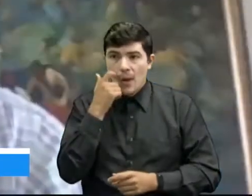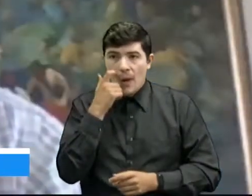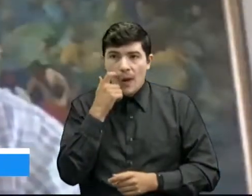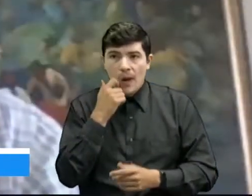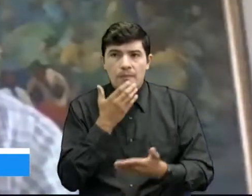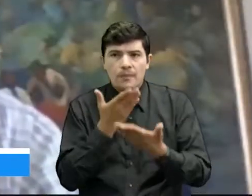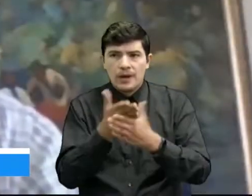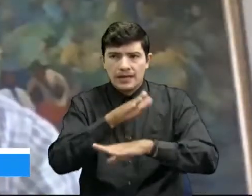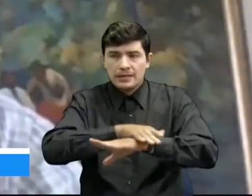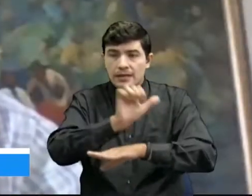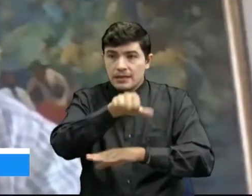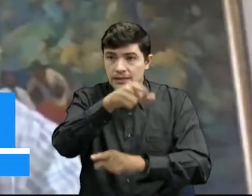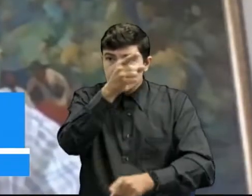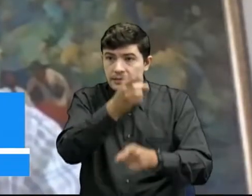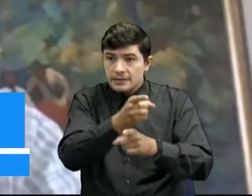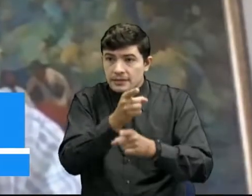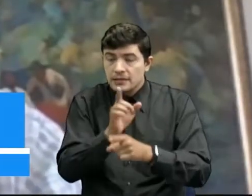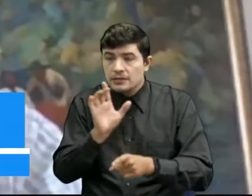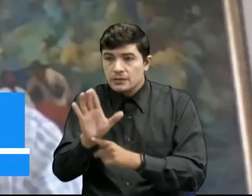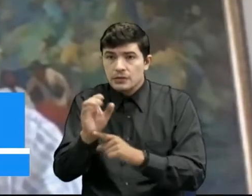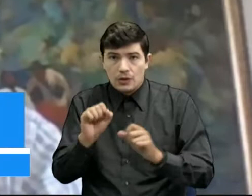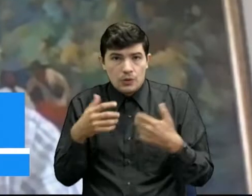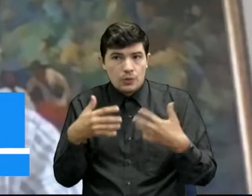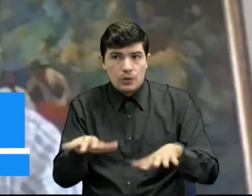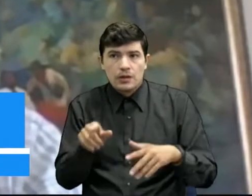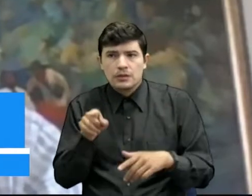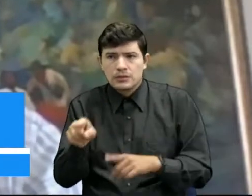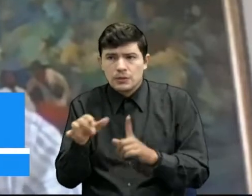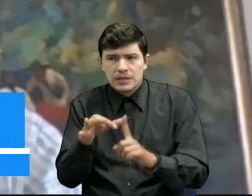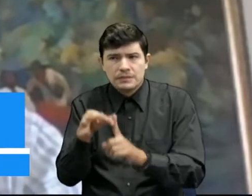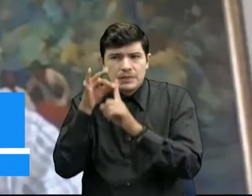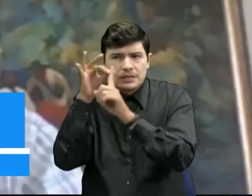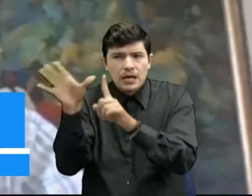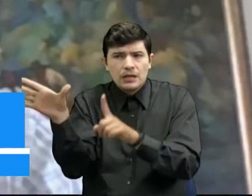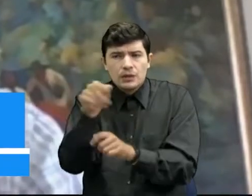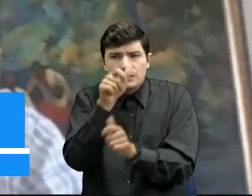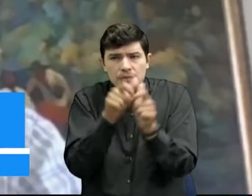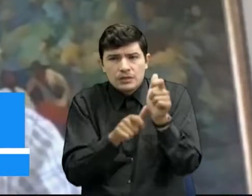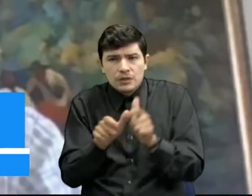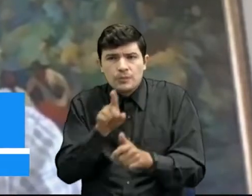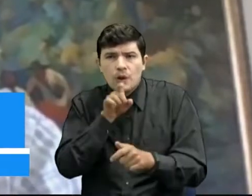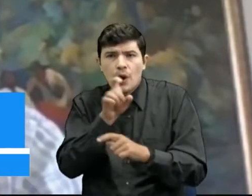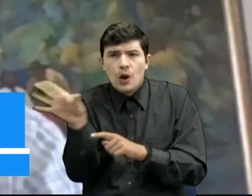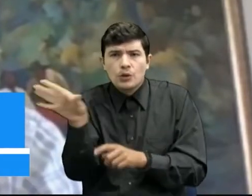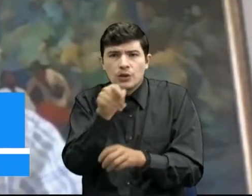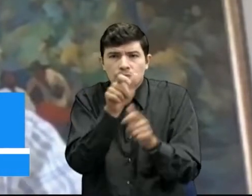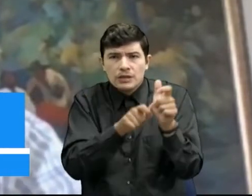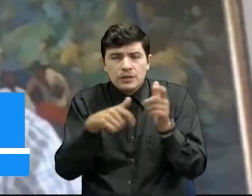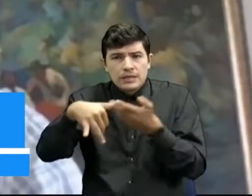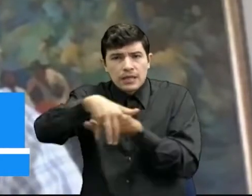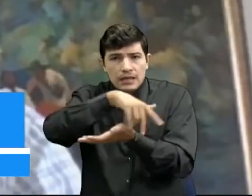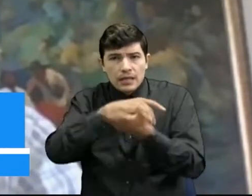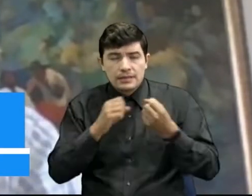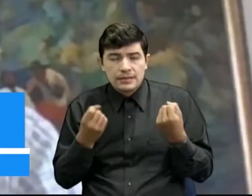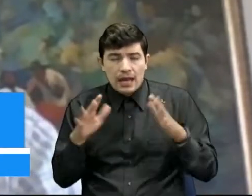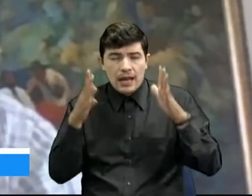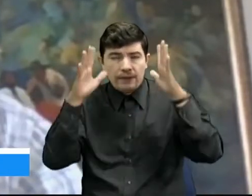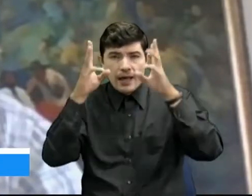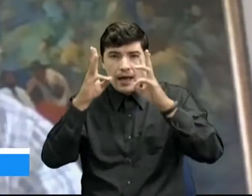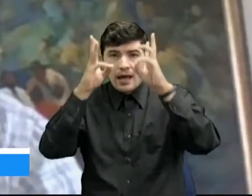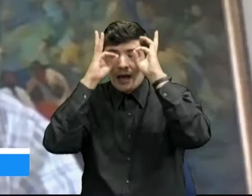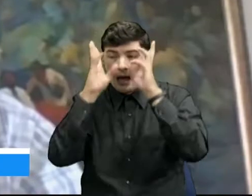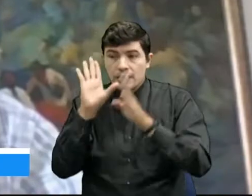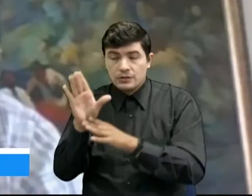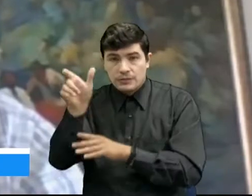tardes. Efectivamente es un fin de semana muy especial para todos los bumangueses, para todos los santanderianos, la celebración del Halloween que nuestro alcalde Juan Carlos